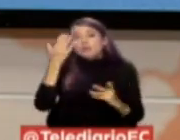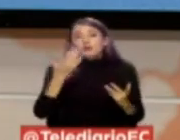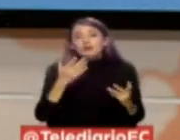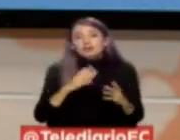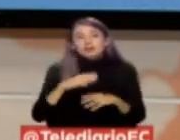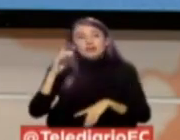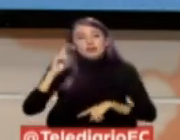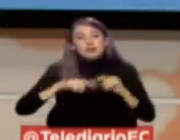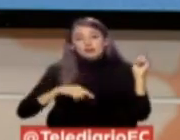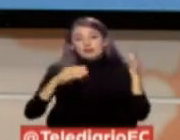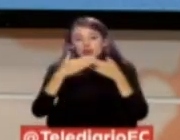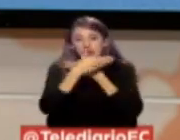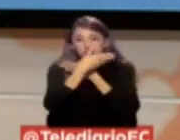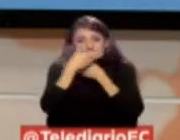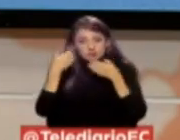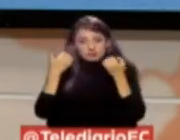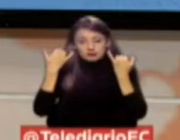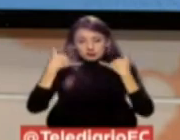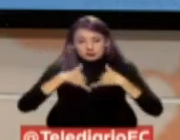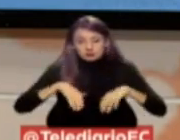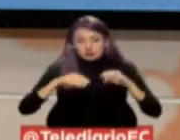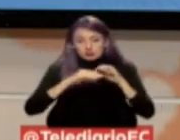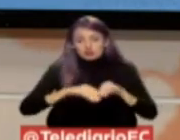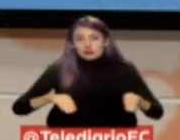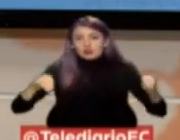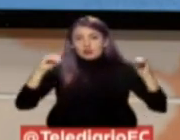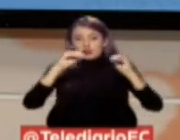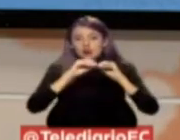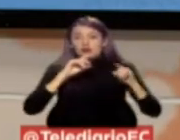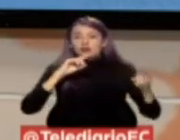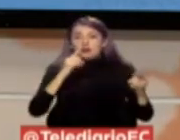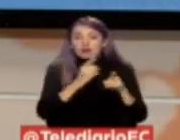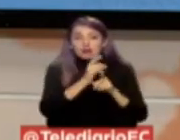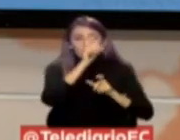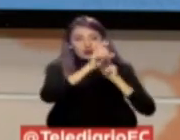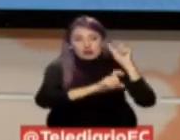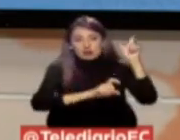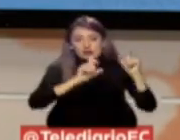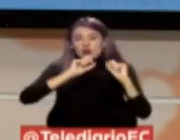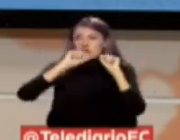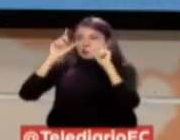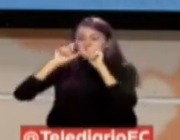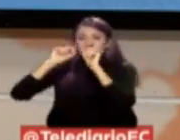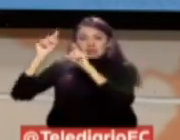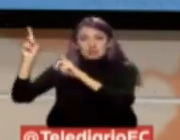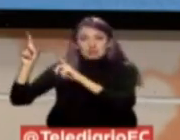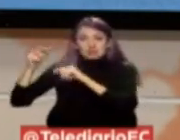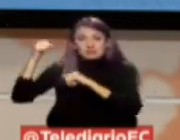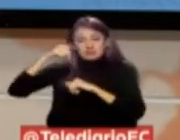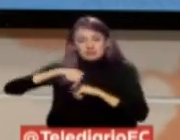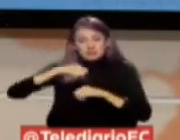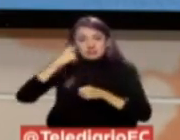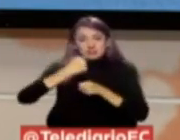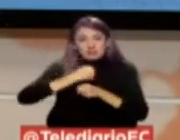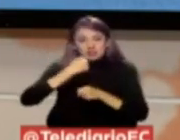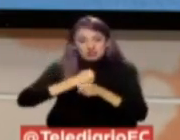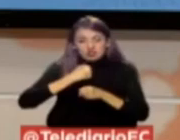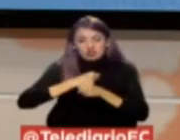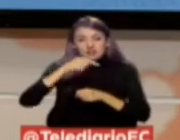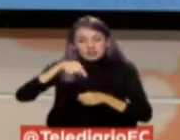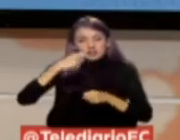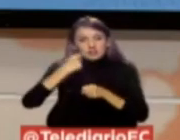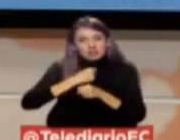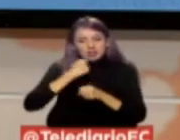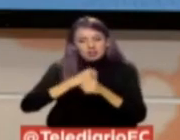no haya falsificaciones y que tengamos la certeza de que las personas que tienen que huir desesperadamente del país y vienen a trabajar, vengan, lo hagan,